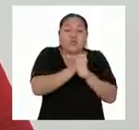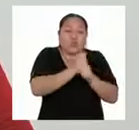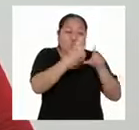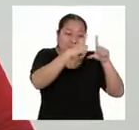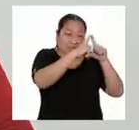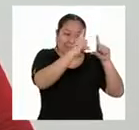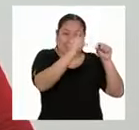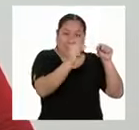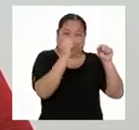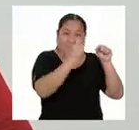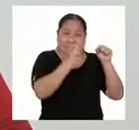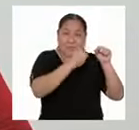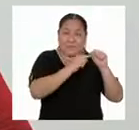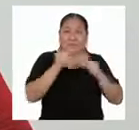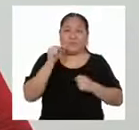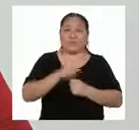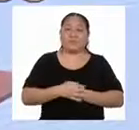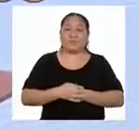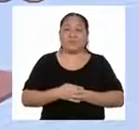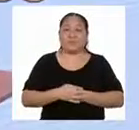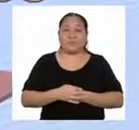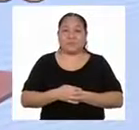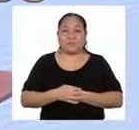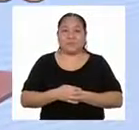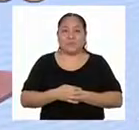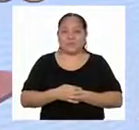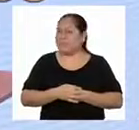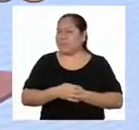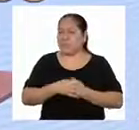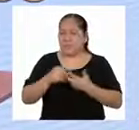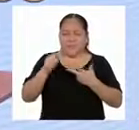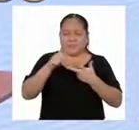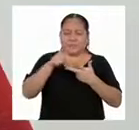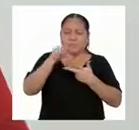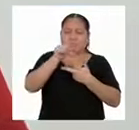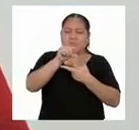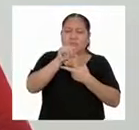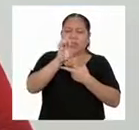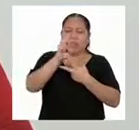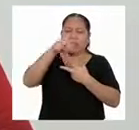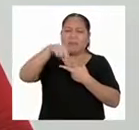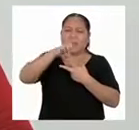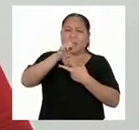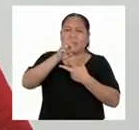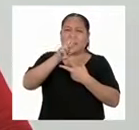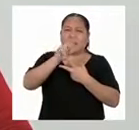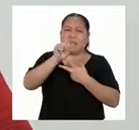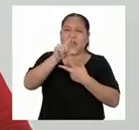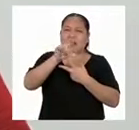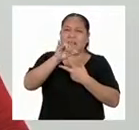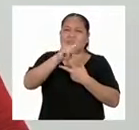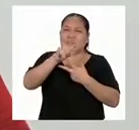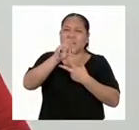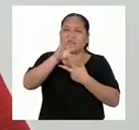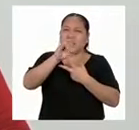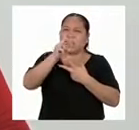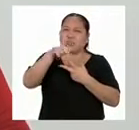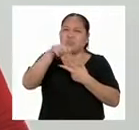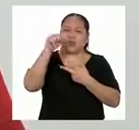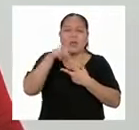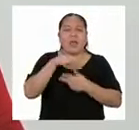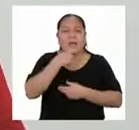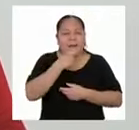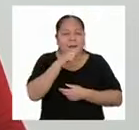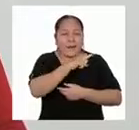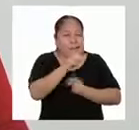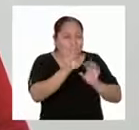expresada de forma explícita. ¿Y la de generalización? Con ella nos toca inferir